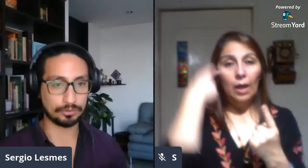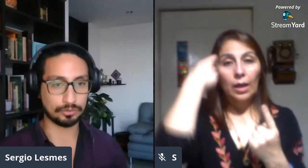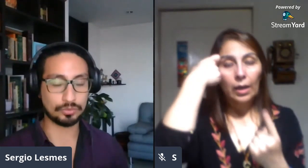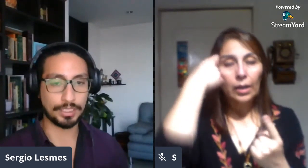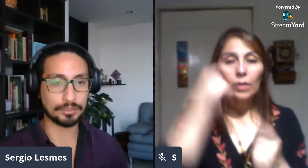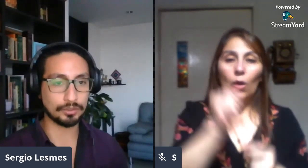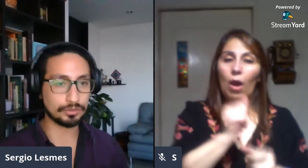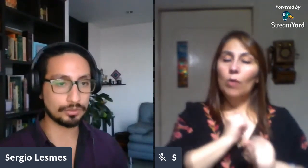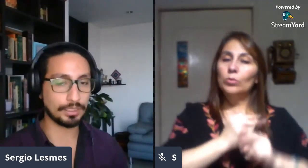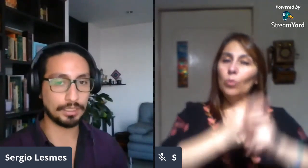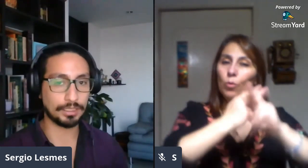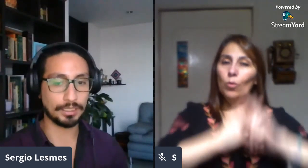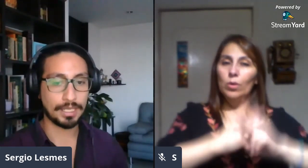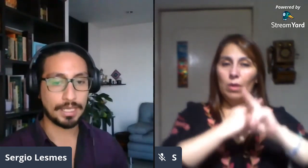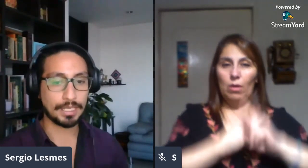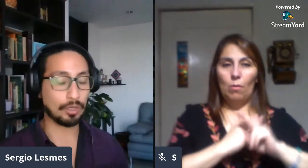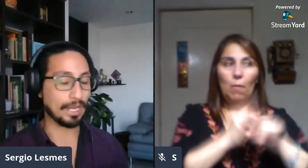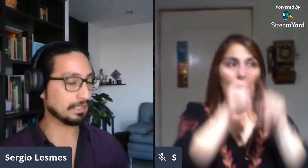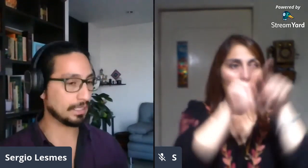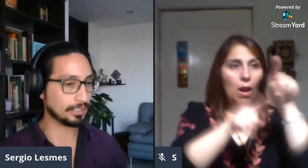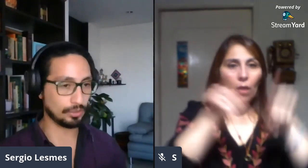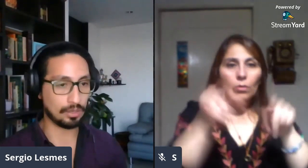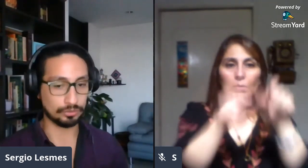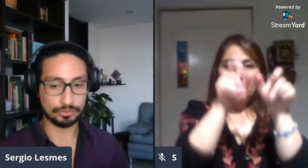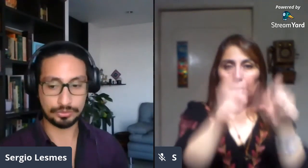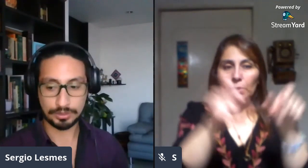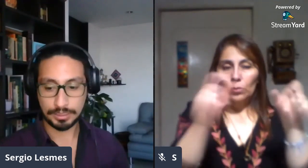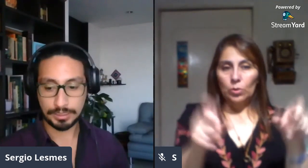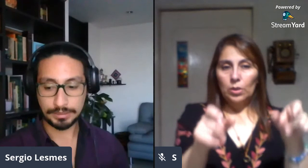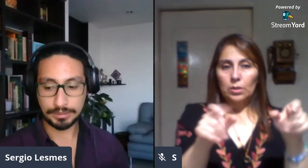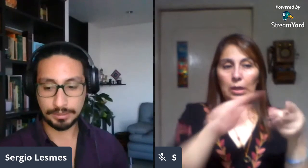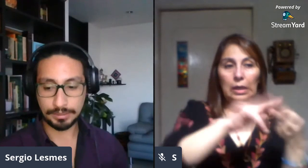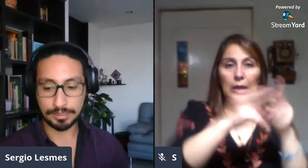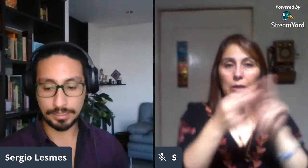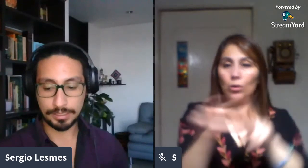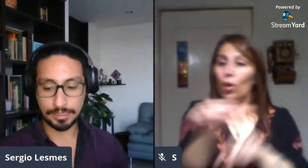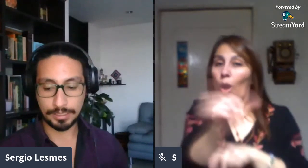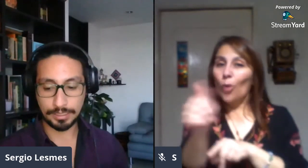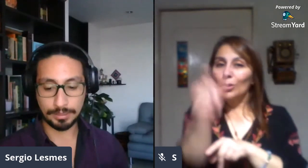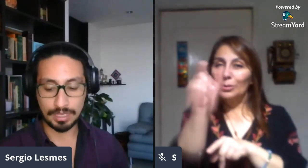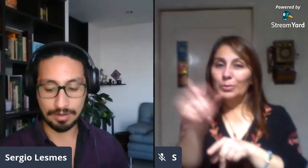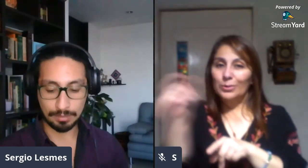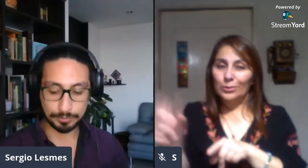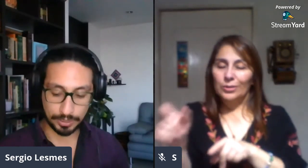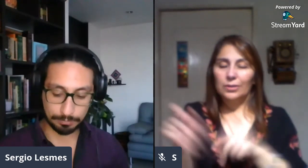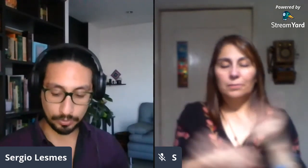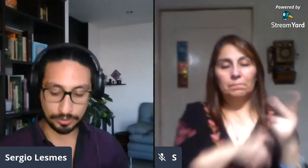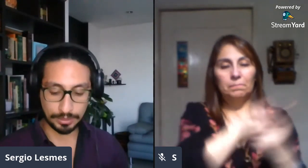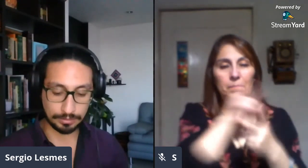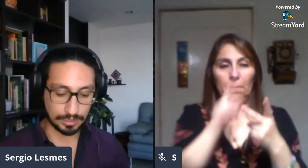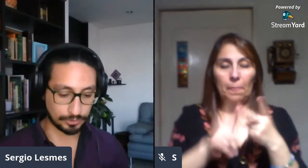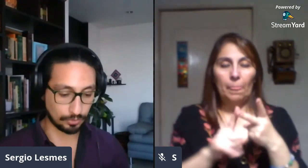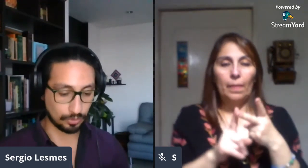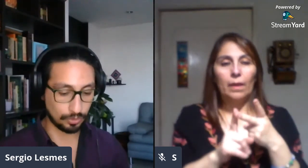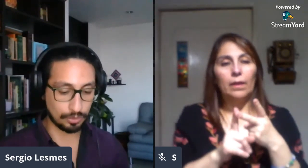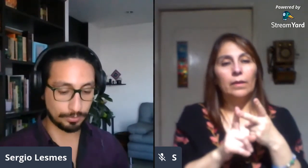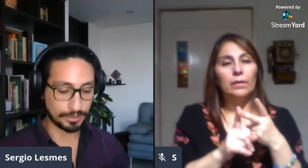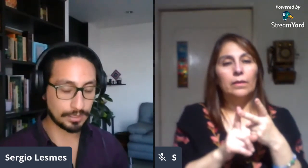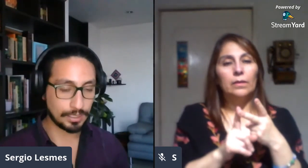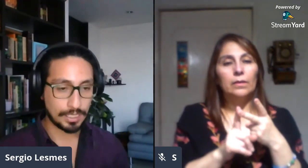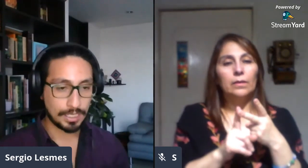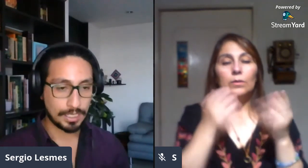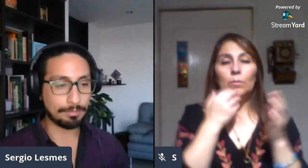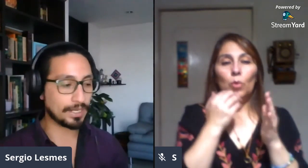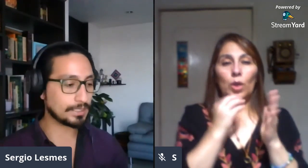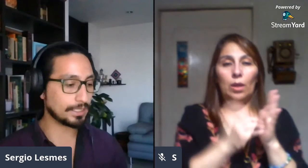para ciertos sujetos en relación a otros. Y si habláramos, por ejemplo, en relación con los